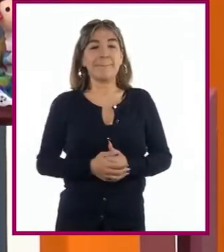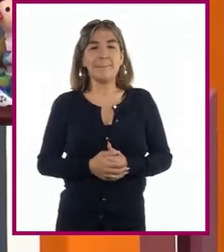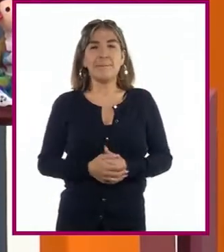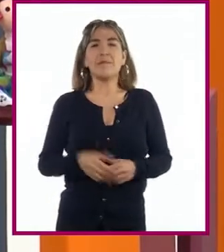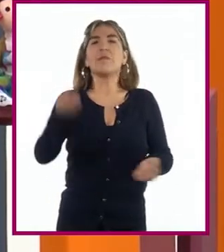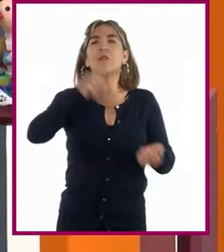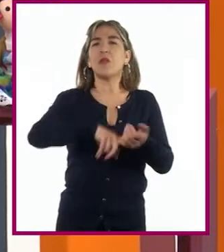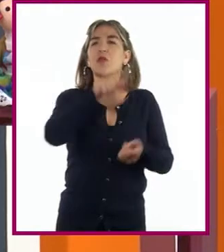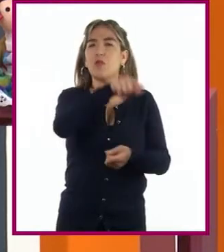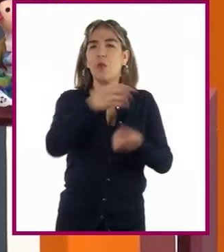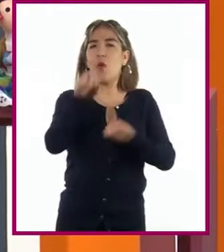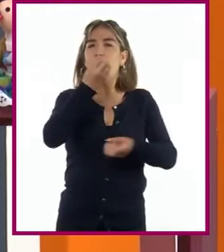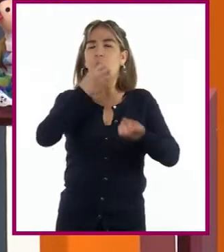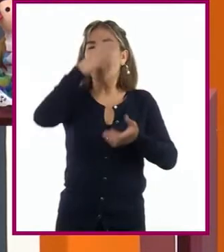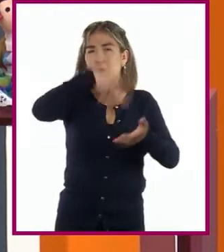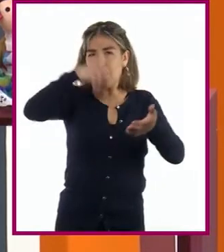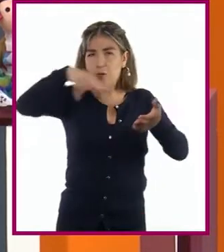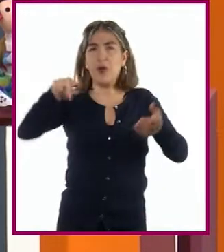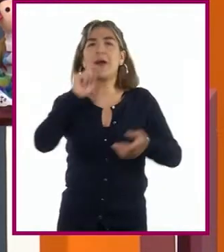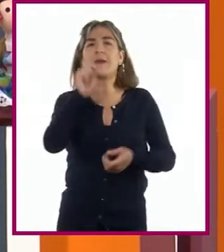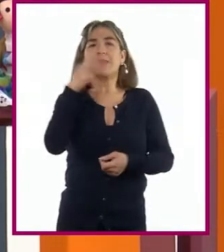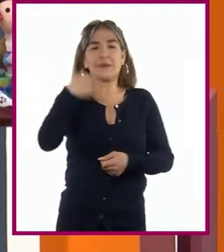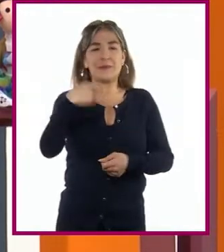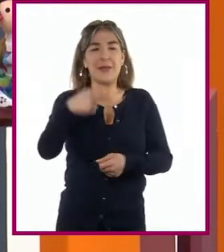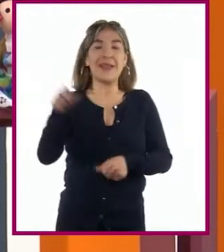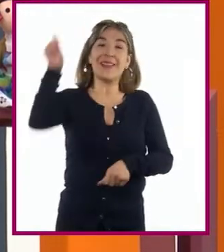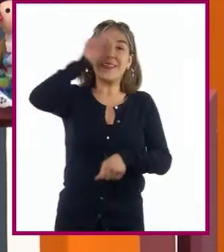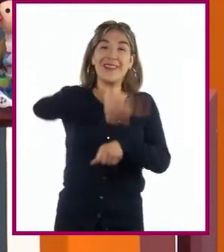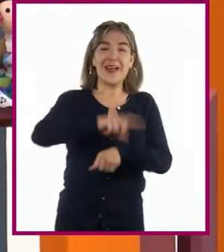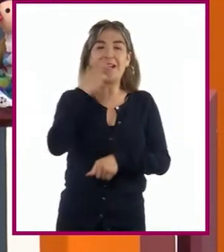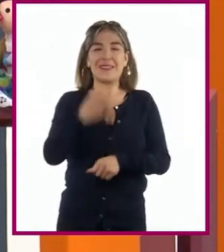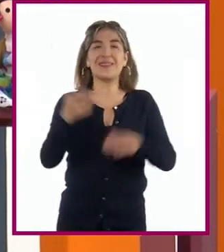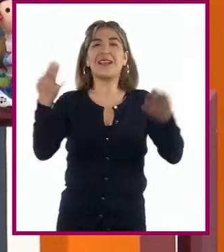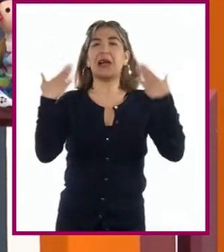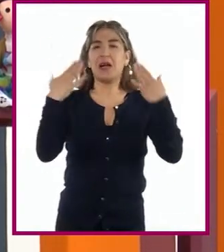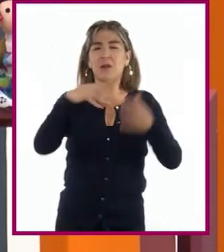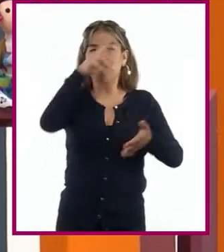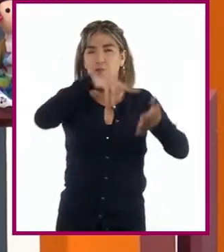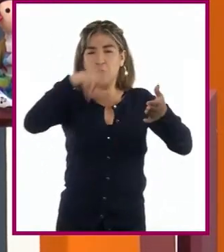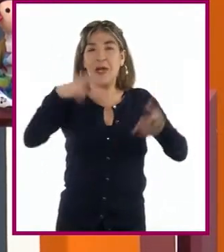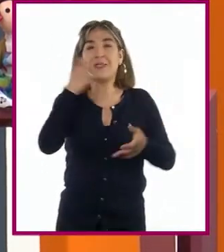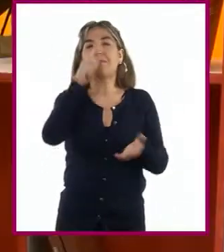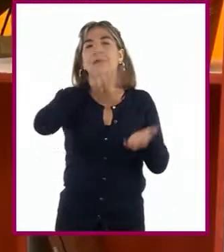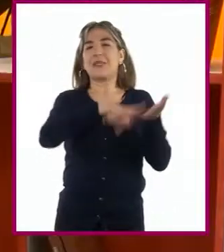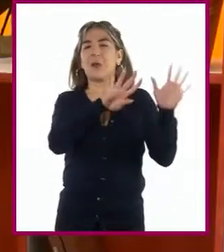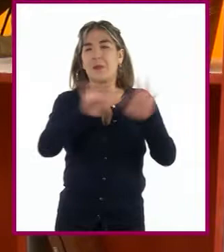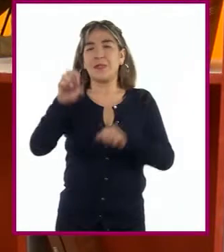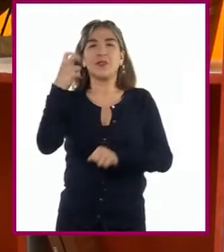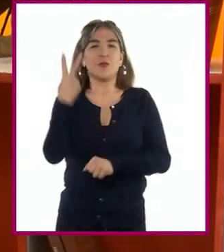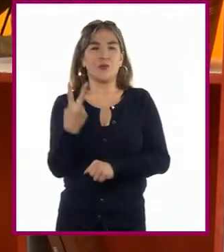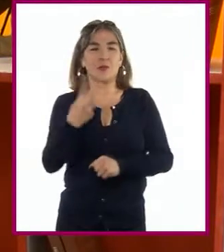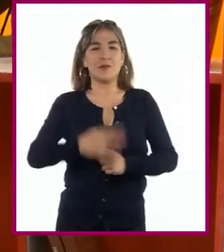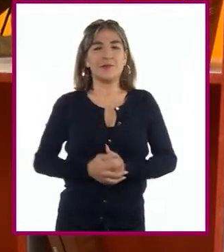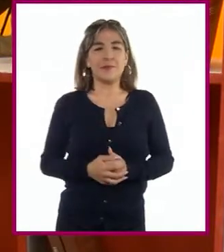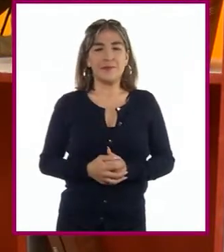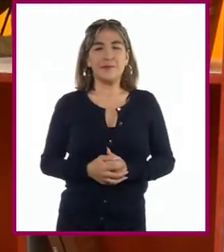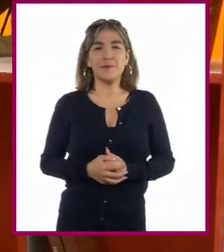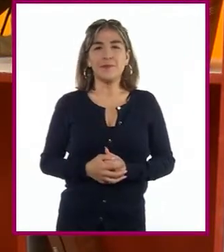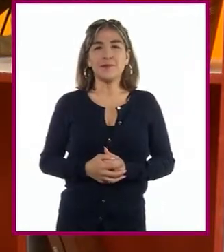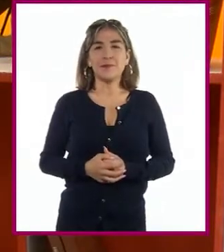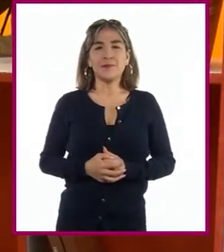obra artística titulada El rito de la primavera, pintura al óleo, en 1902. ¿Qué tal